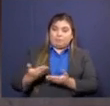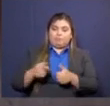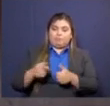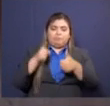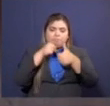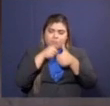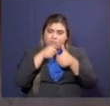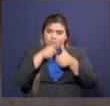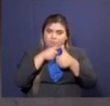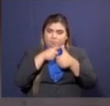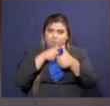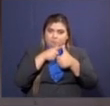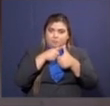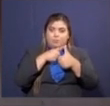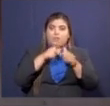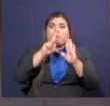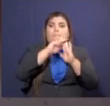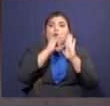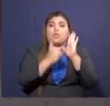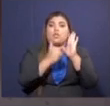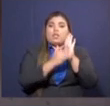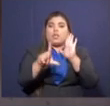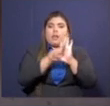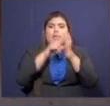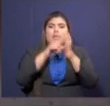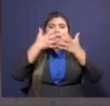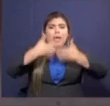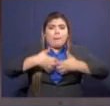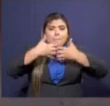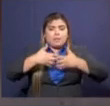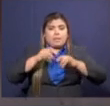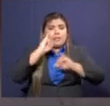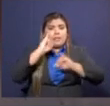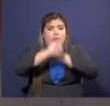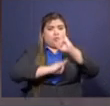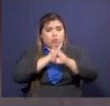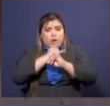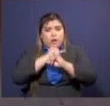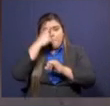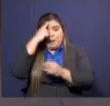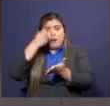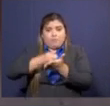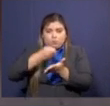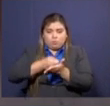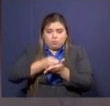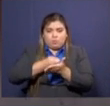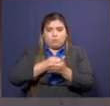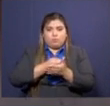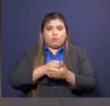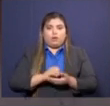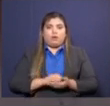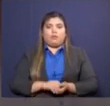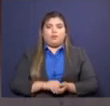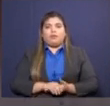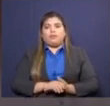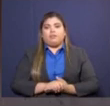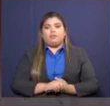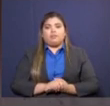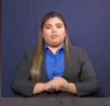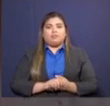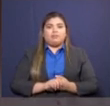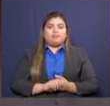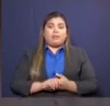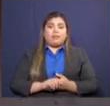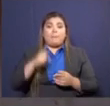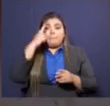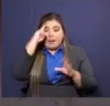tenemos el proyecto de ley de empresas multinacionales para la manufactura, EMA, para que